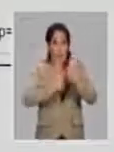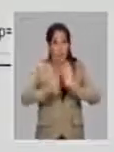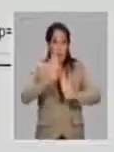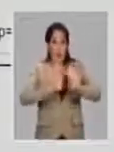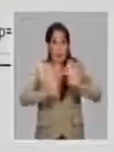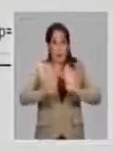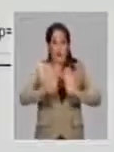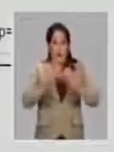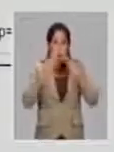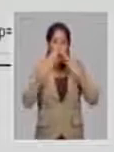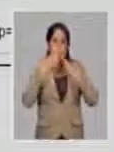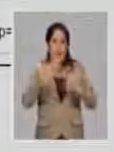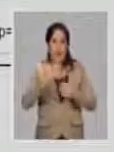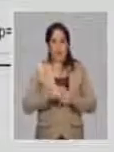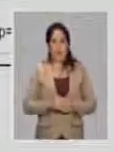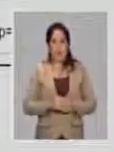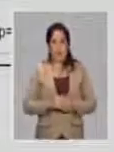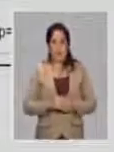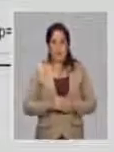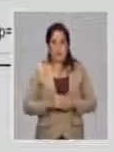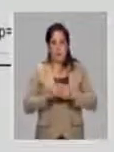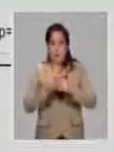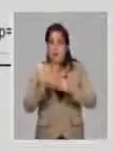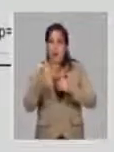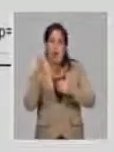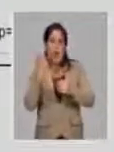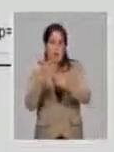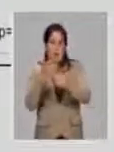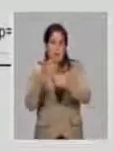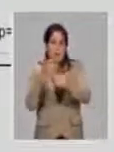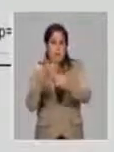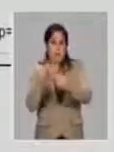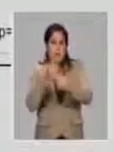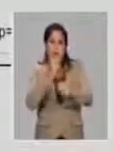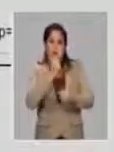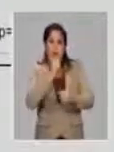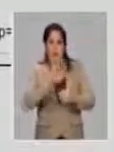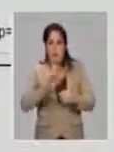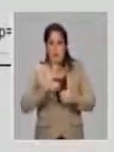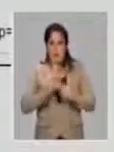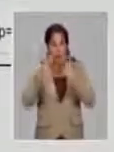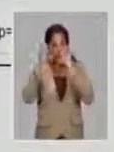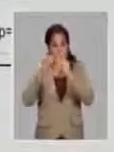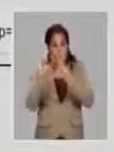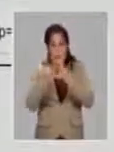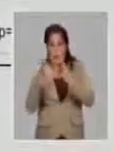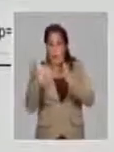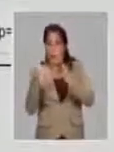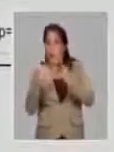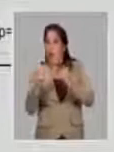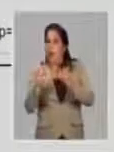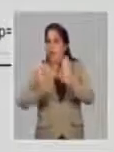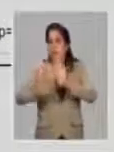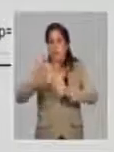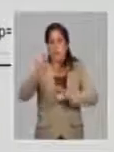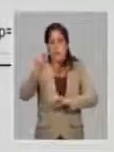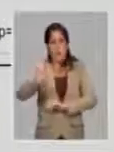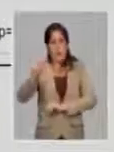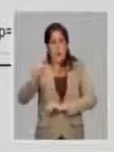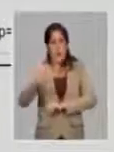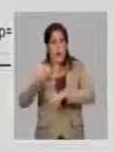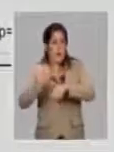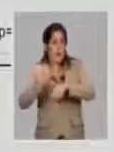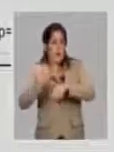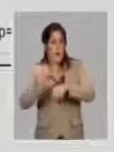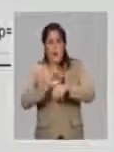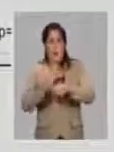la diferencia entre las dosis, siendo mejor la dosis más alta. Y a la derecha también está los resultados del panel de convalecientes,